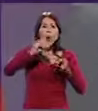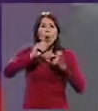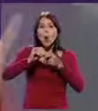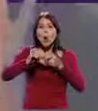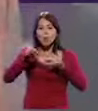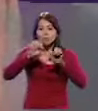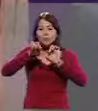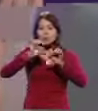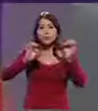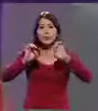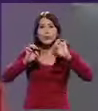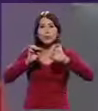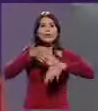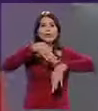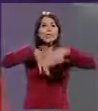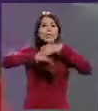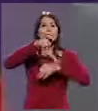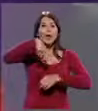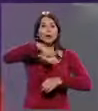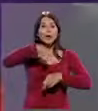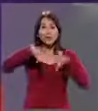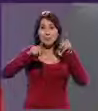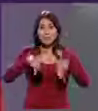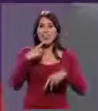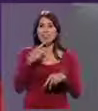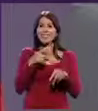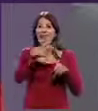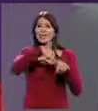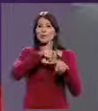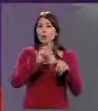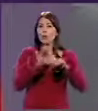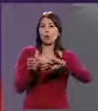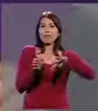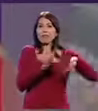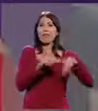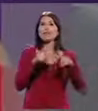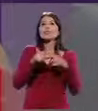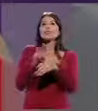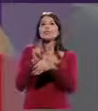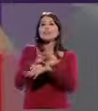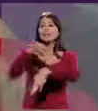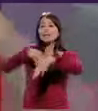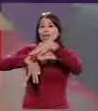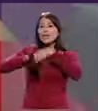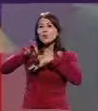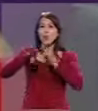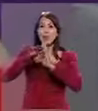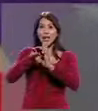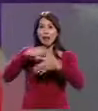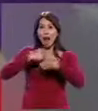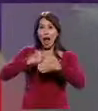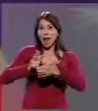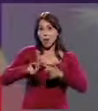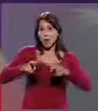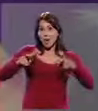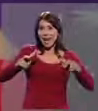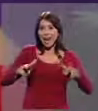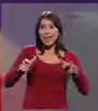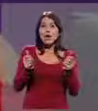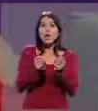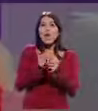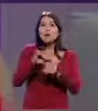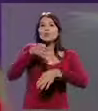de como tengo diabetes no voy a consumir azúcar pero empiezo a llenarme de sustitutos algo que que con sustituto verdad que